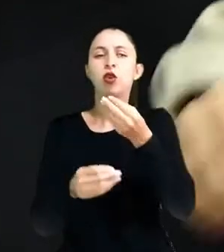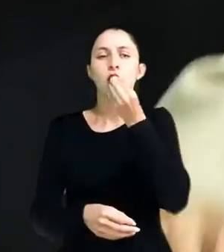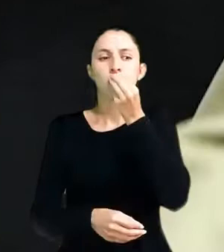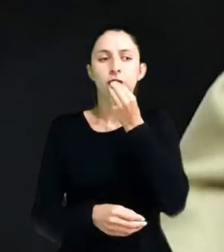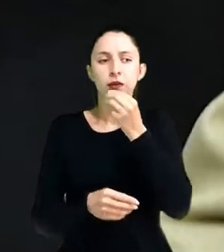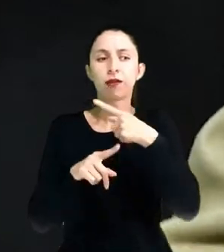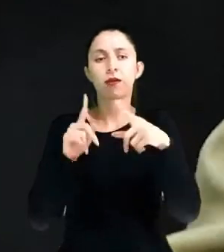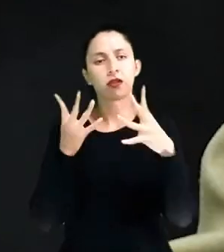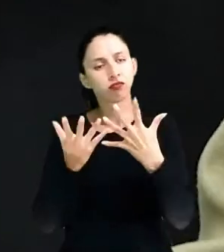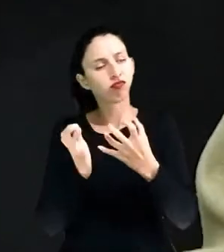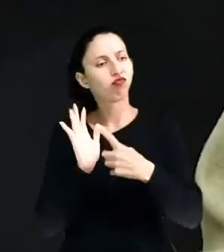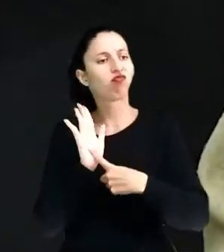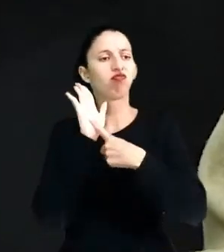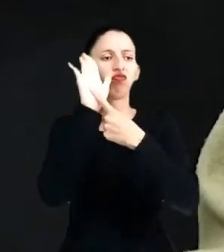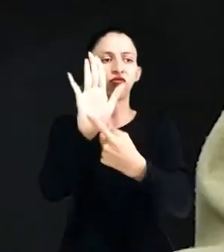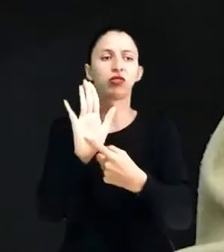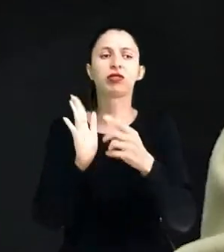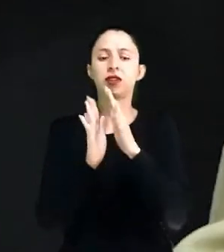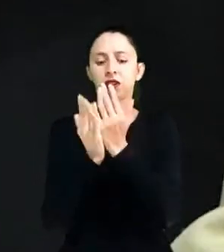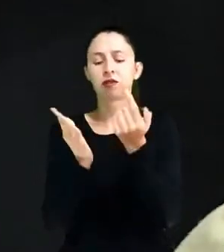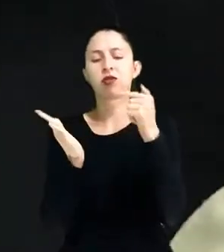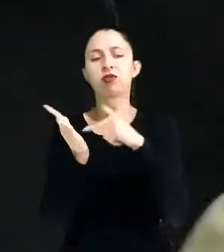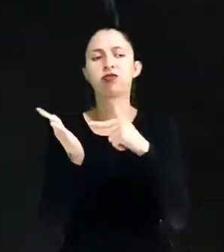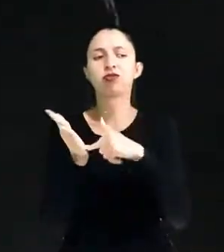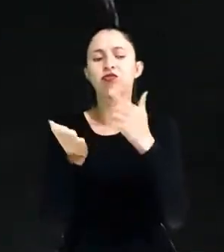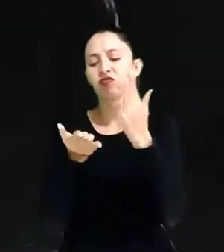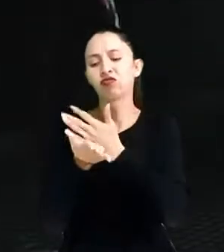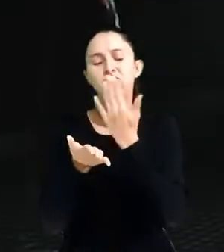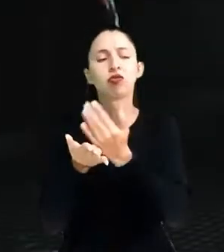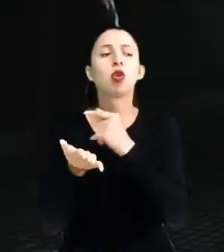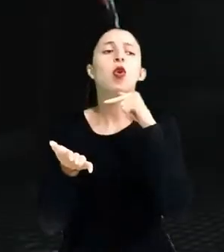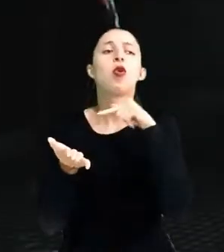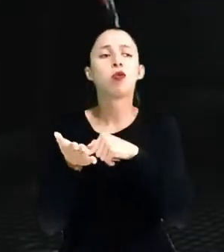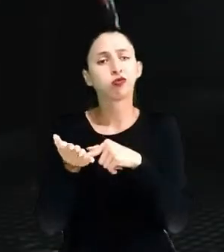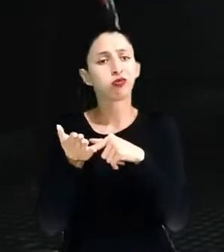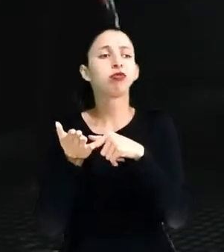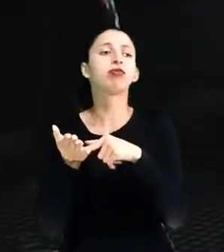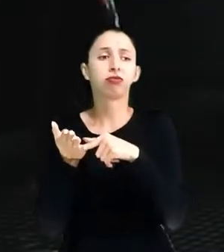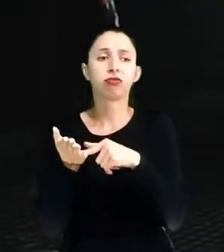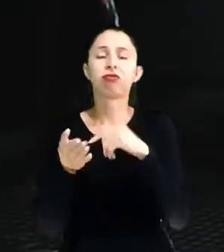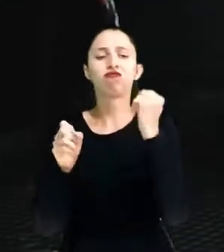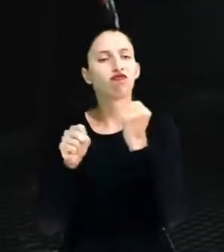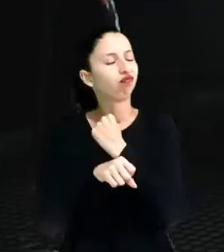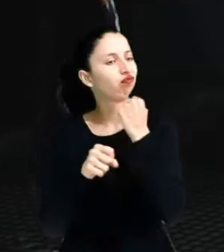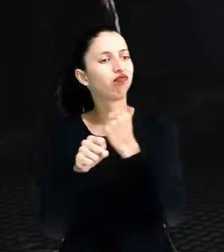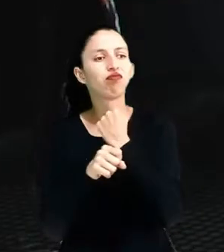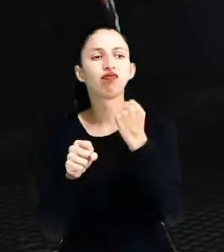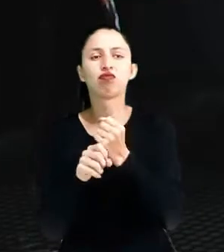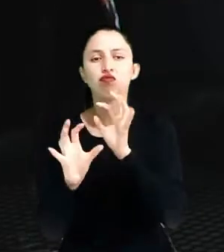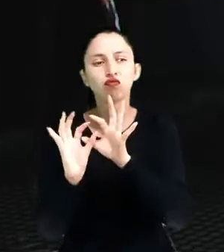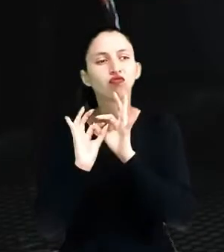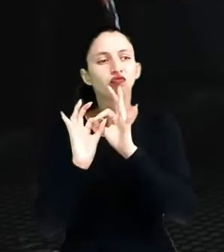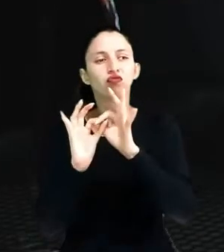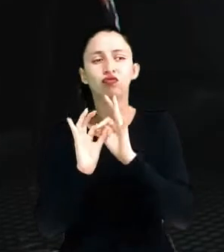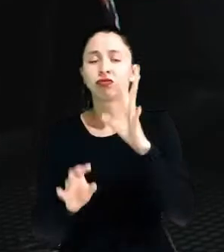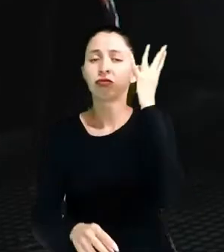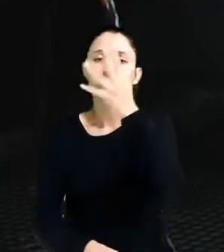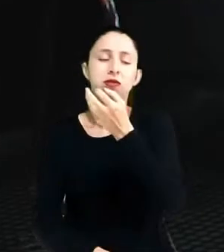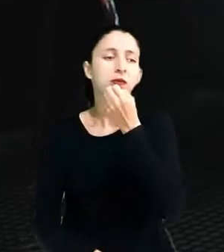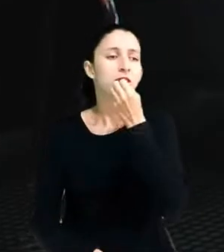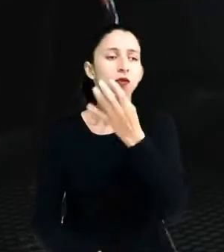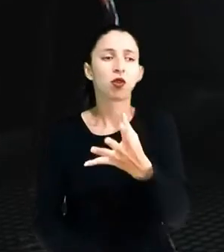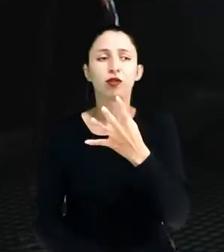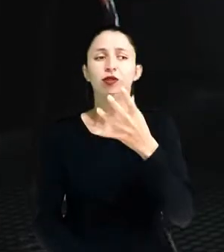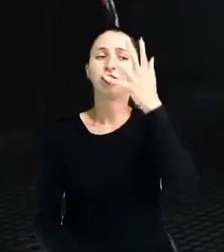alimentaria, me permiten, yo les voy a compartir un poco más sobre él. Es un trabajo conjunto, es un trabajo